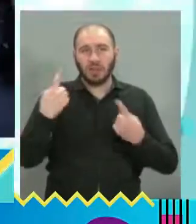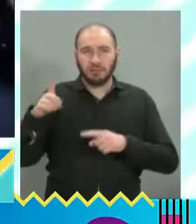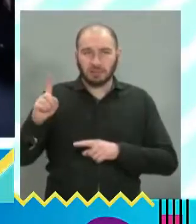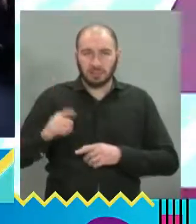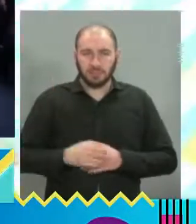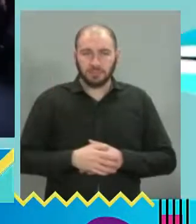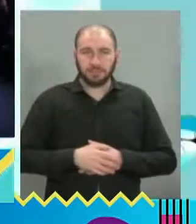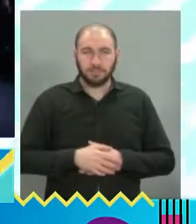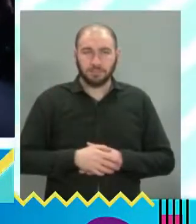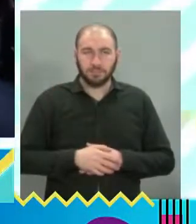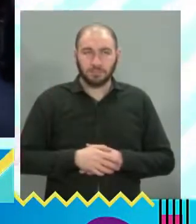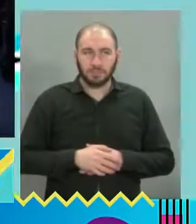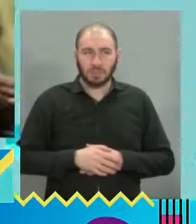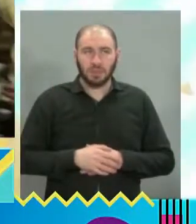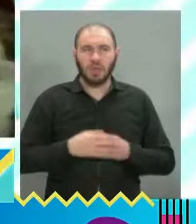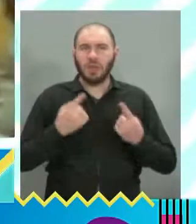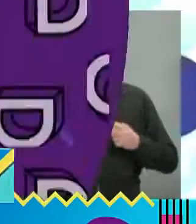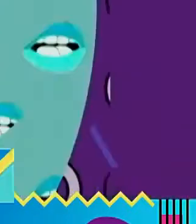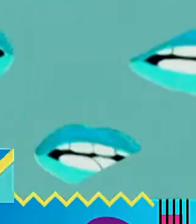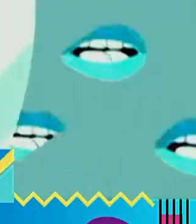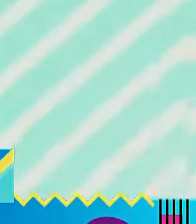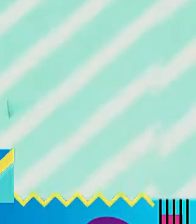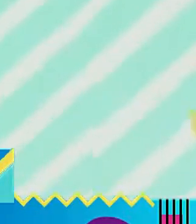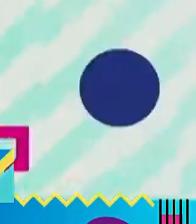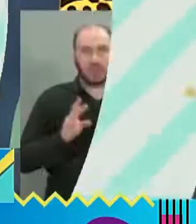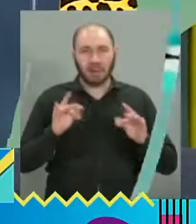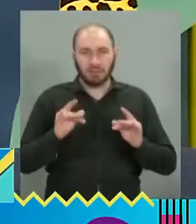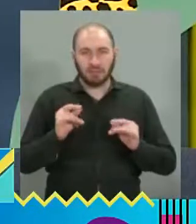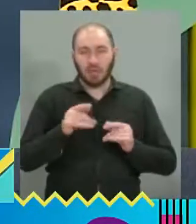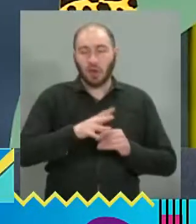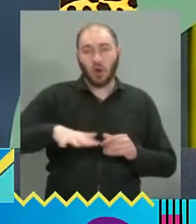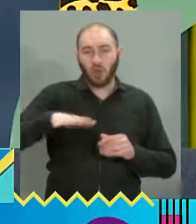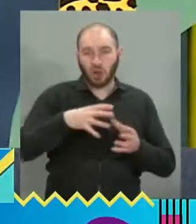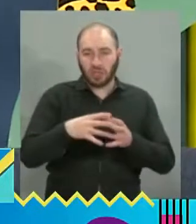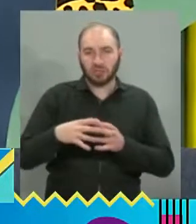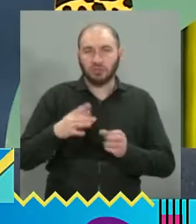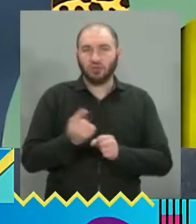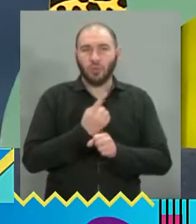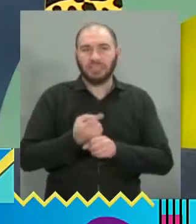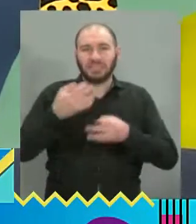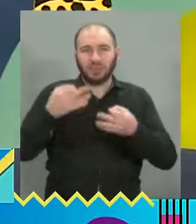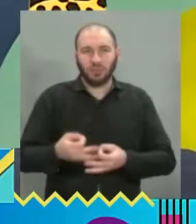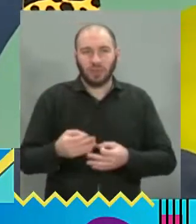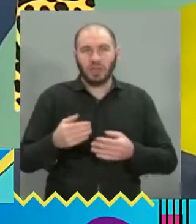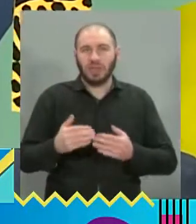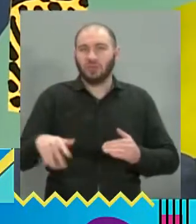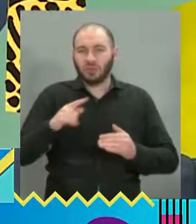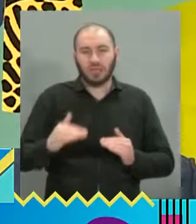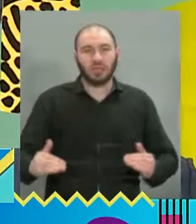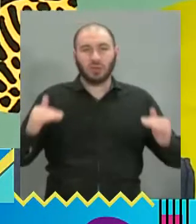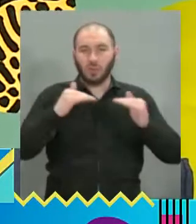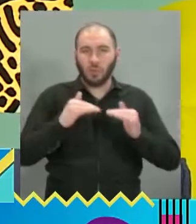diversidad. Y la situación es muy difícil cuando desde las organizaciones no podemos garantizar que el trato sea